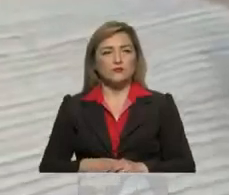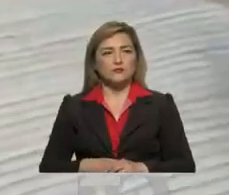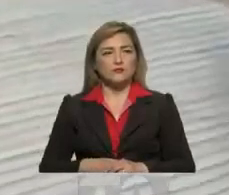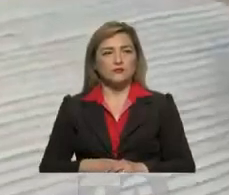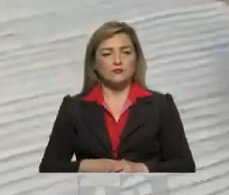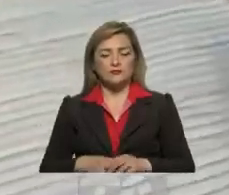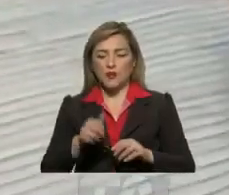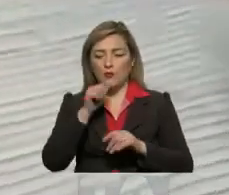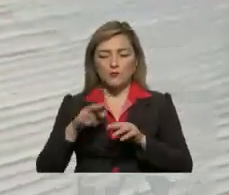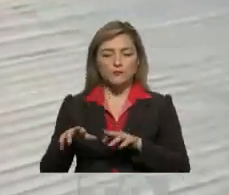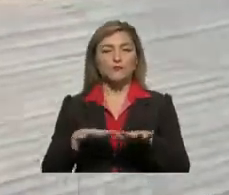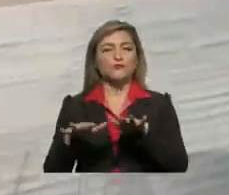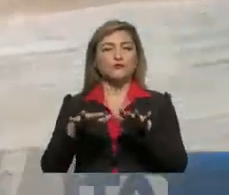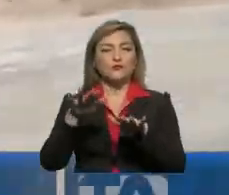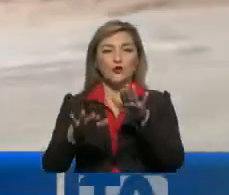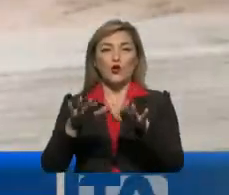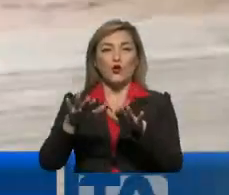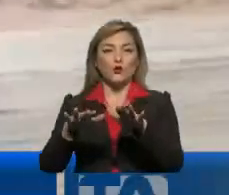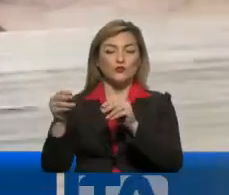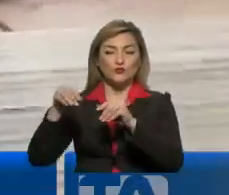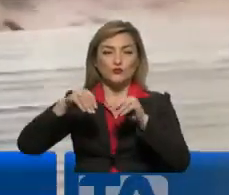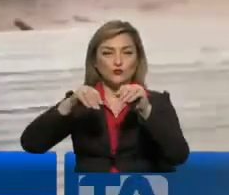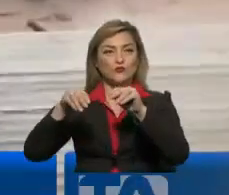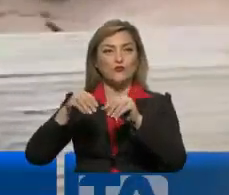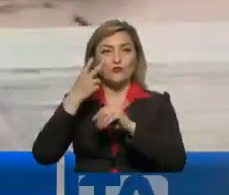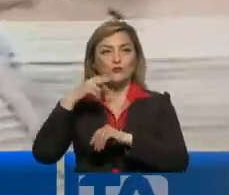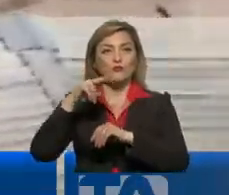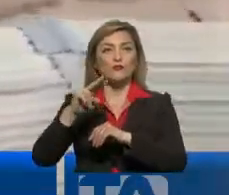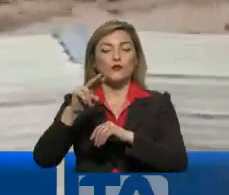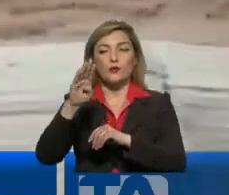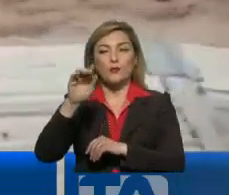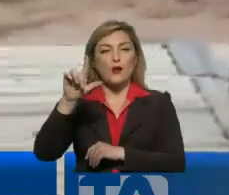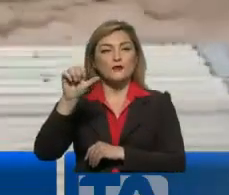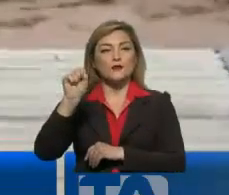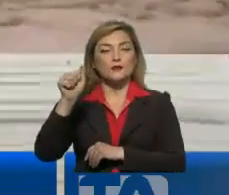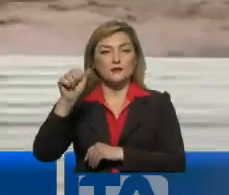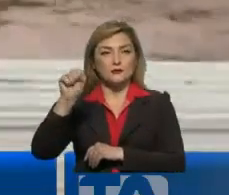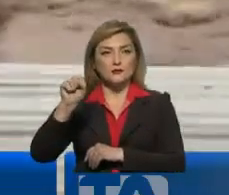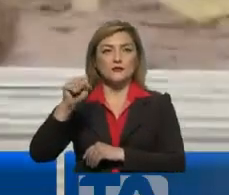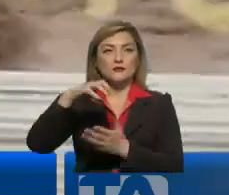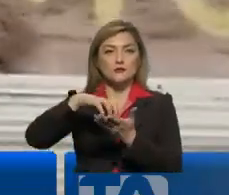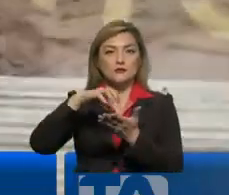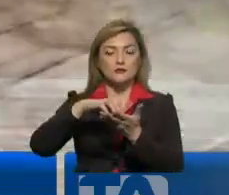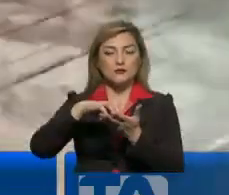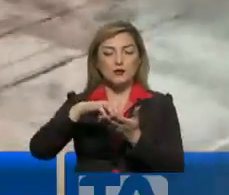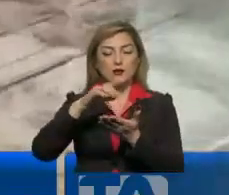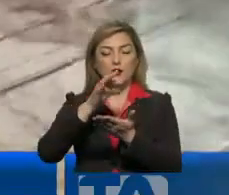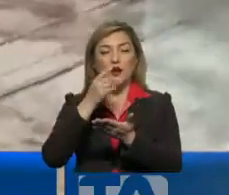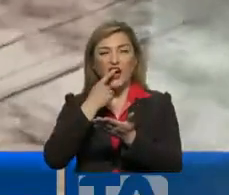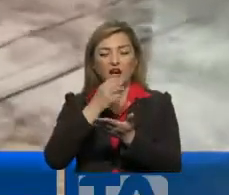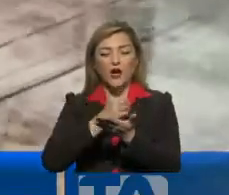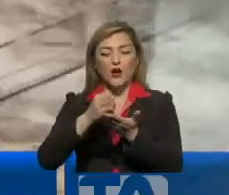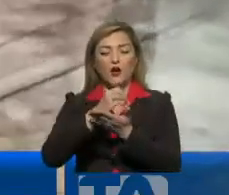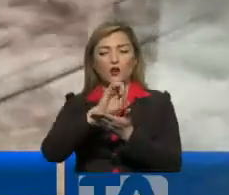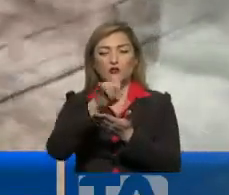Agua y lodo que arrasaban con todo a su paso. Ese fue el panorama que se vivió en Balsas, provincia del Oro, este jueves 4 de marzo, luego de que las